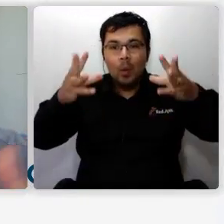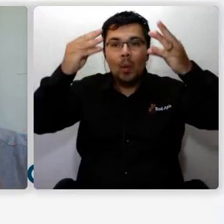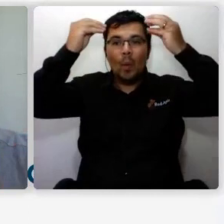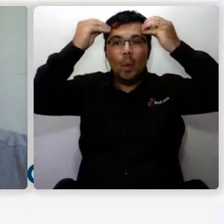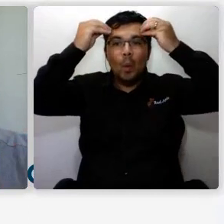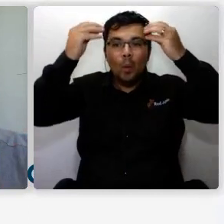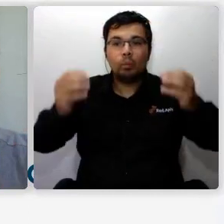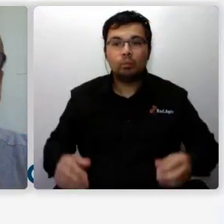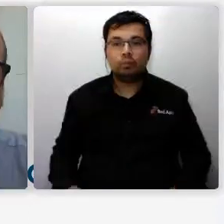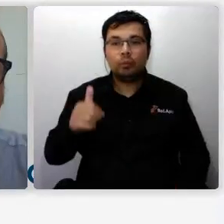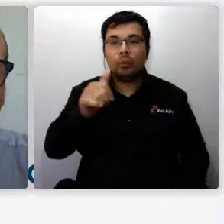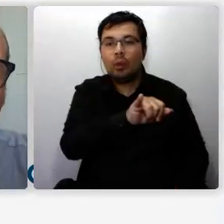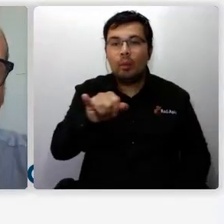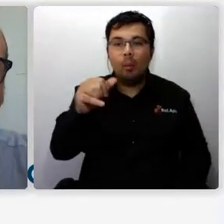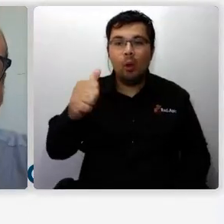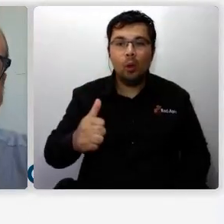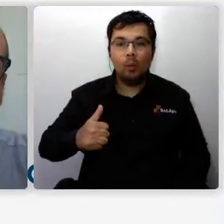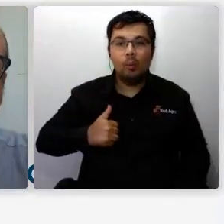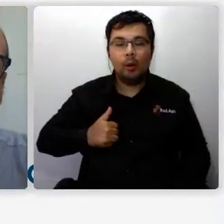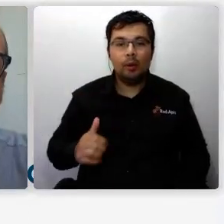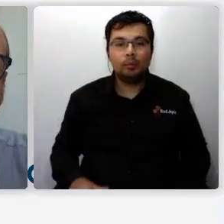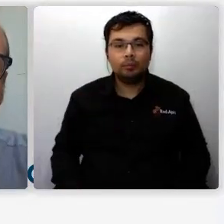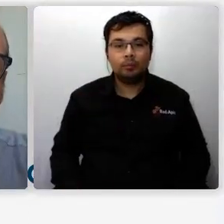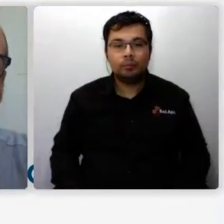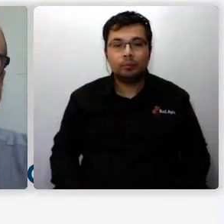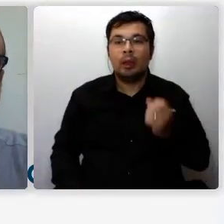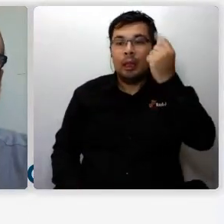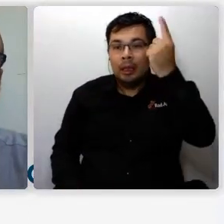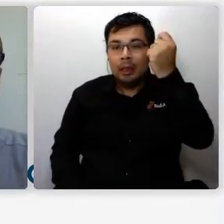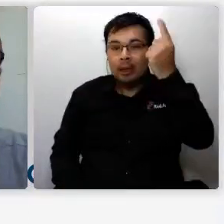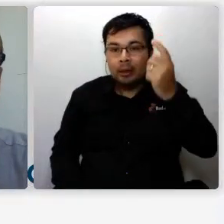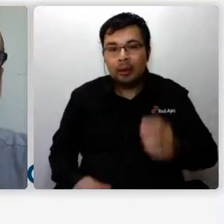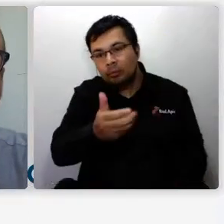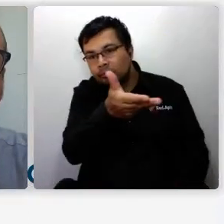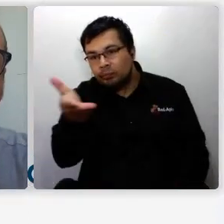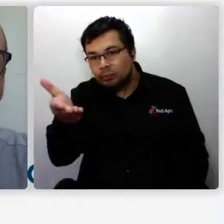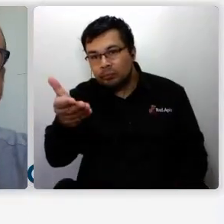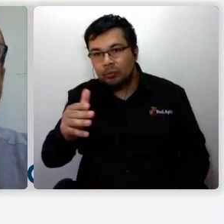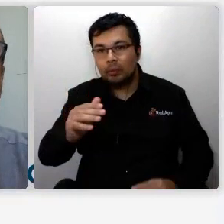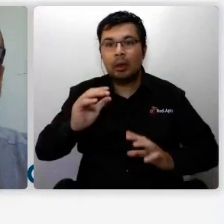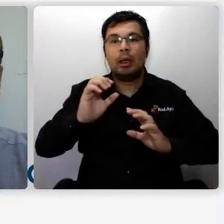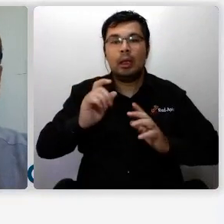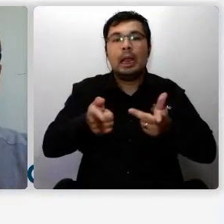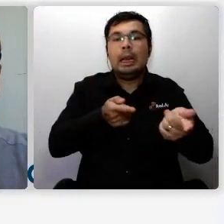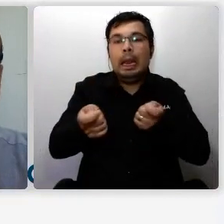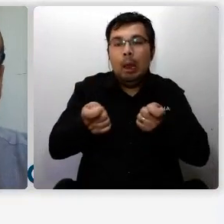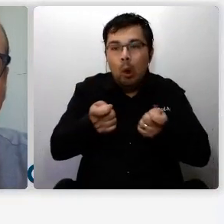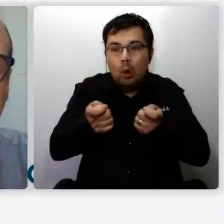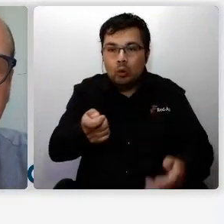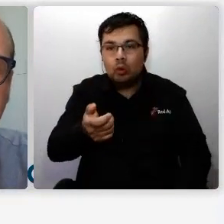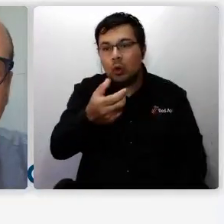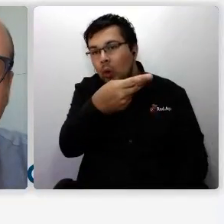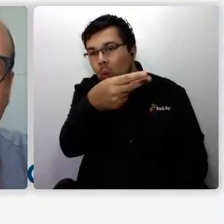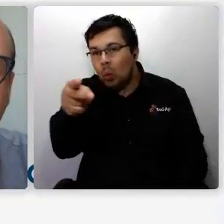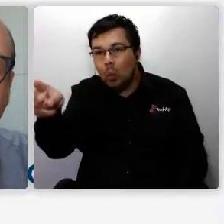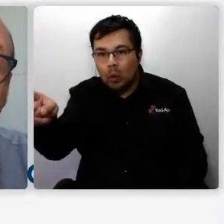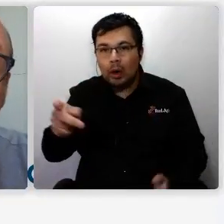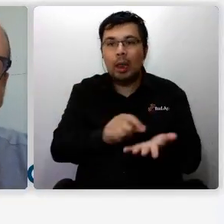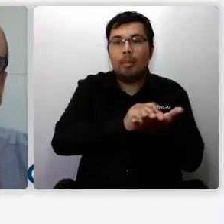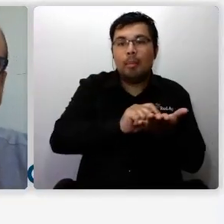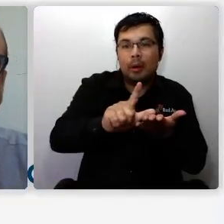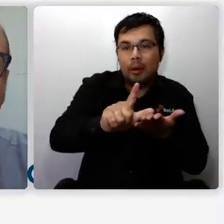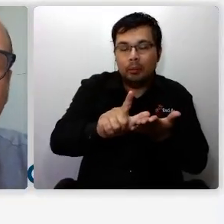ideal, ojalá, adoptarlos y entenderlos en vuestros negocios, en vuestros emprendimientos a lo largo y ancho del país